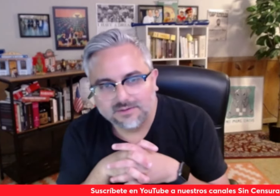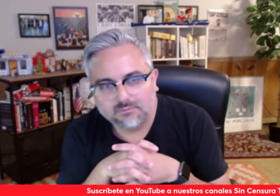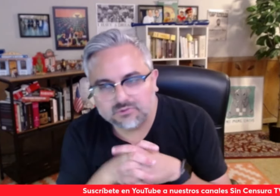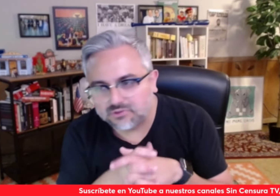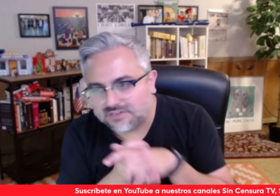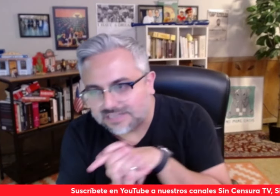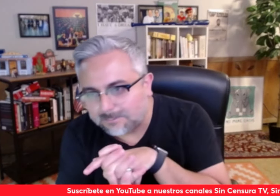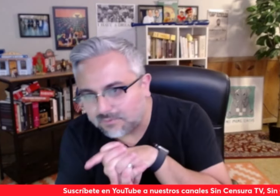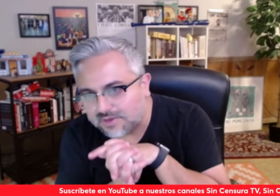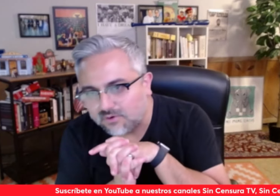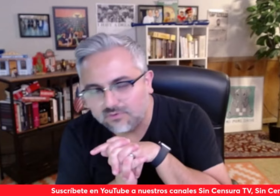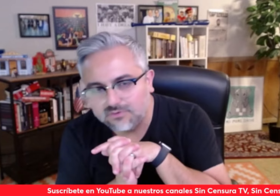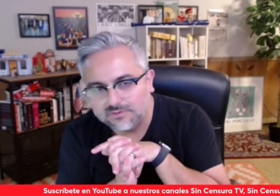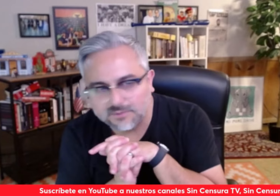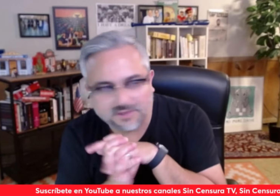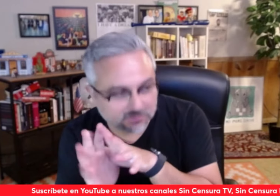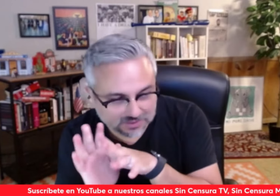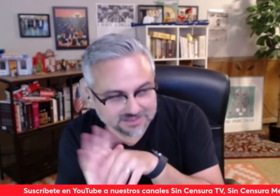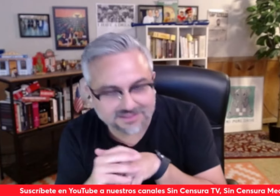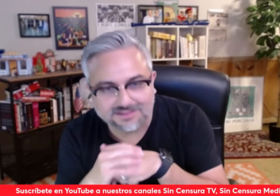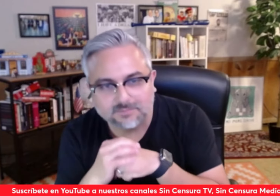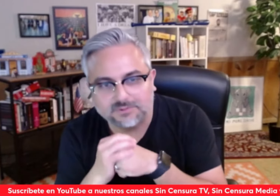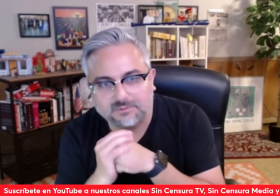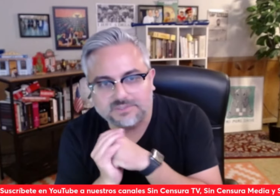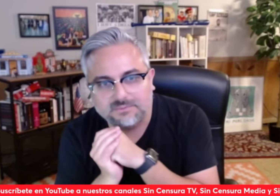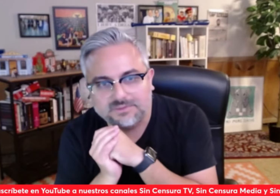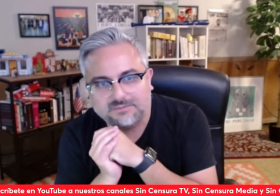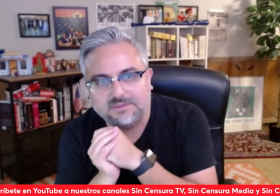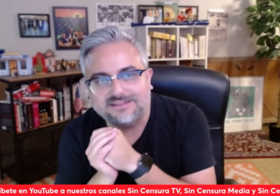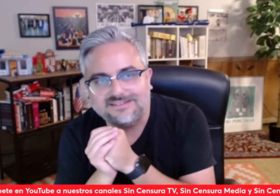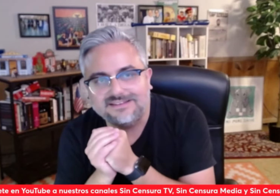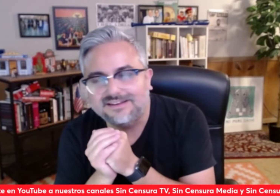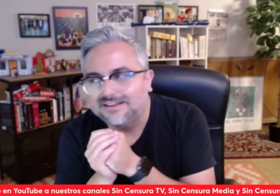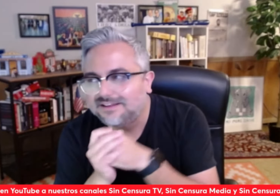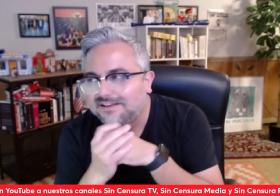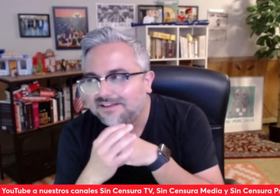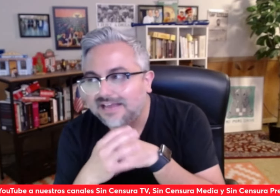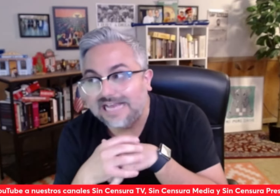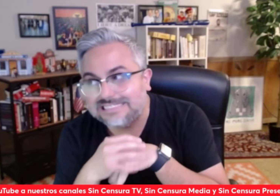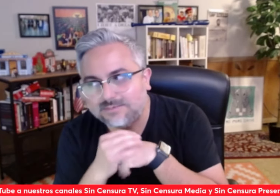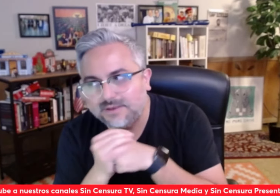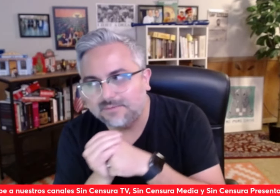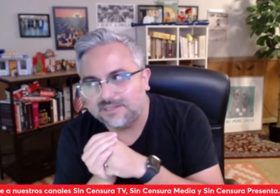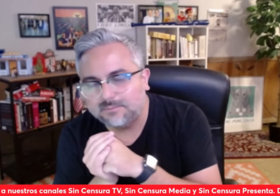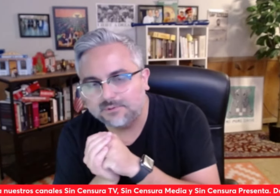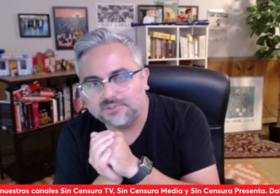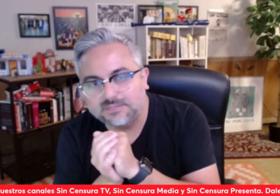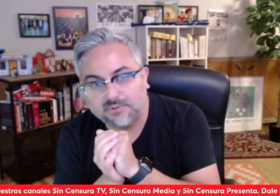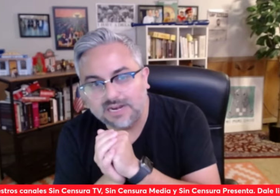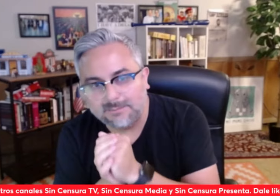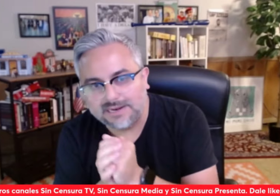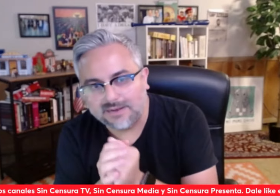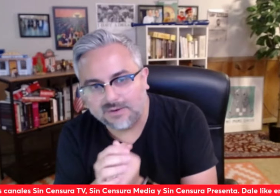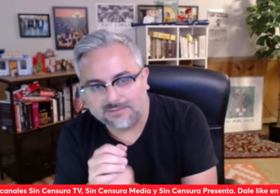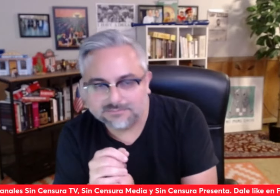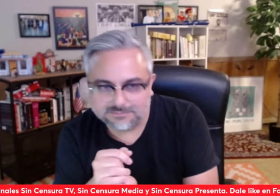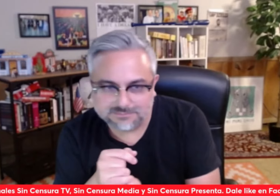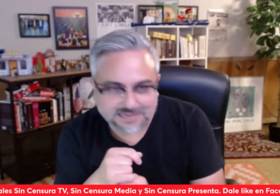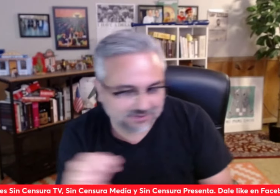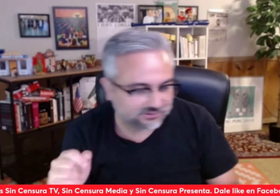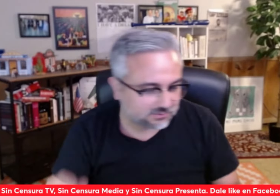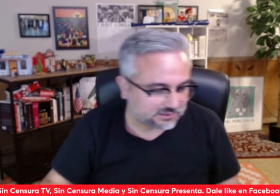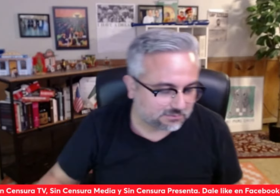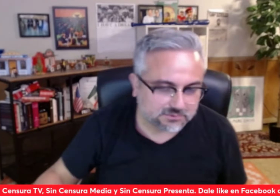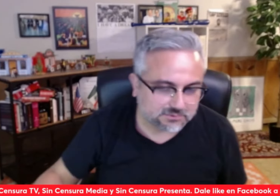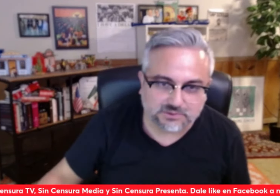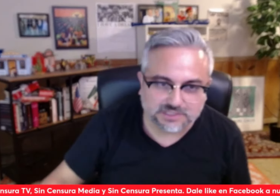que muchos en el campo de golf, por ejemplo, de ahí del Deportivo Chapultepec, decían: ay, sí, voy a votar por Xóchitl, pero a la mera hora,